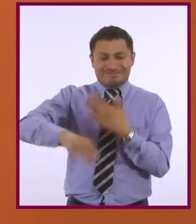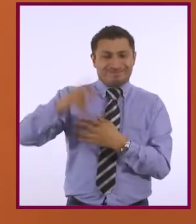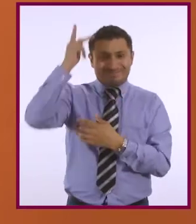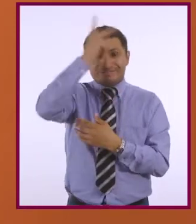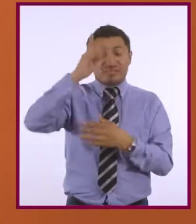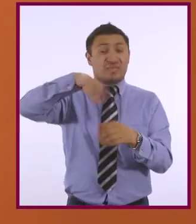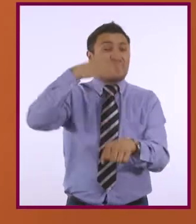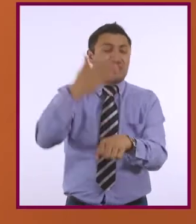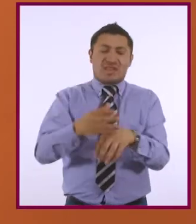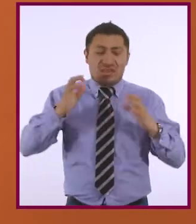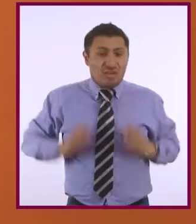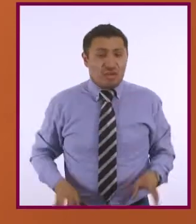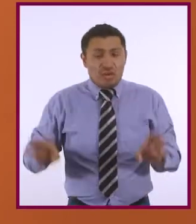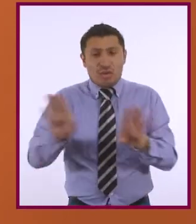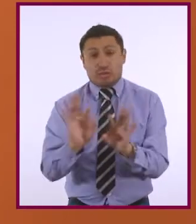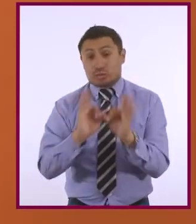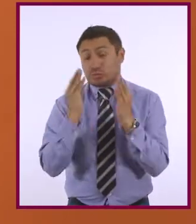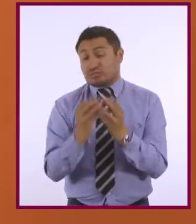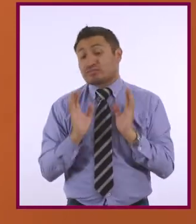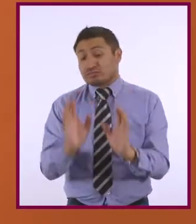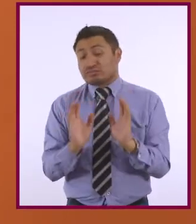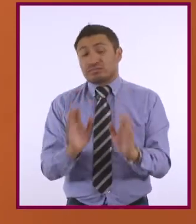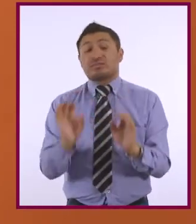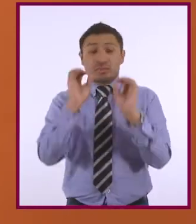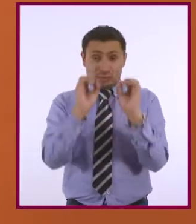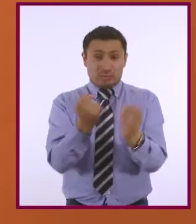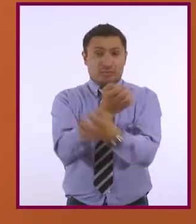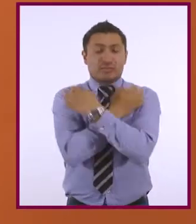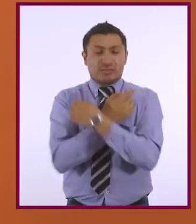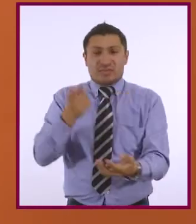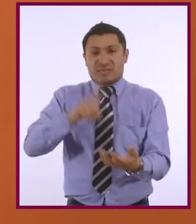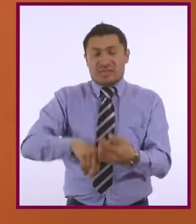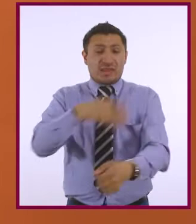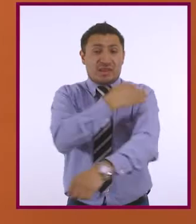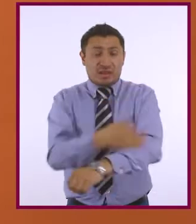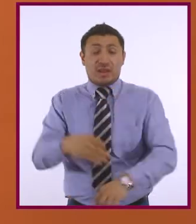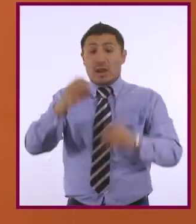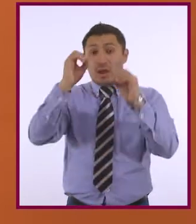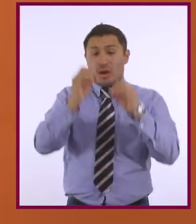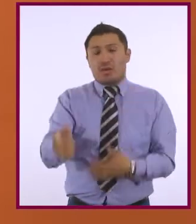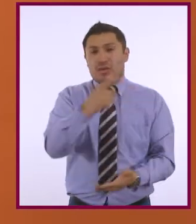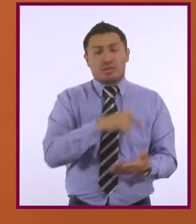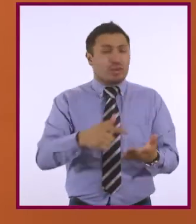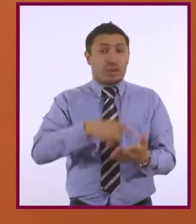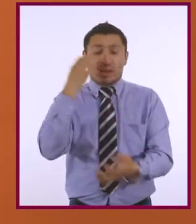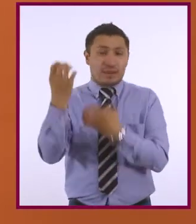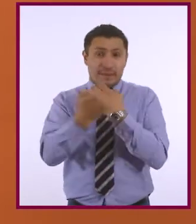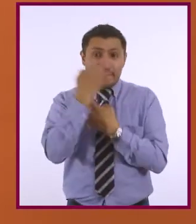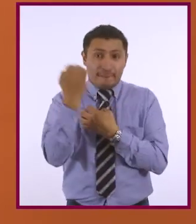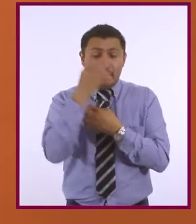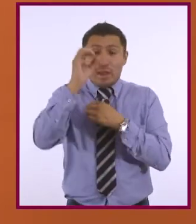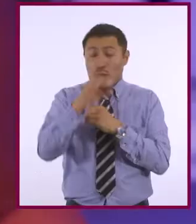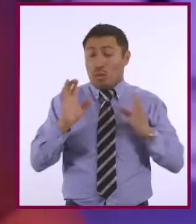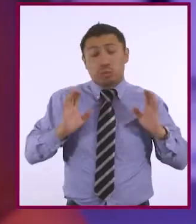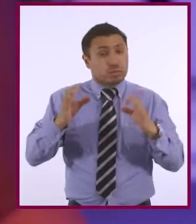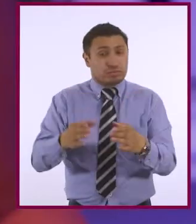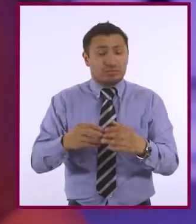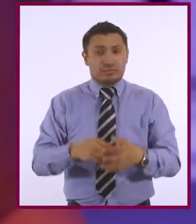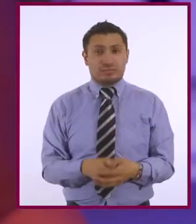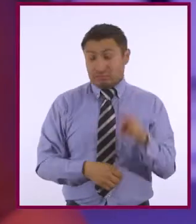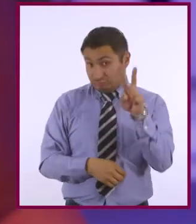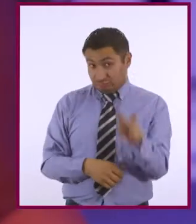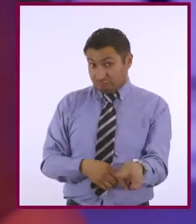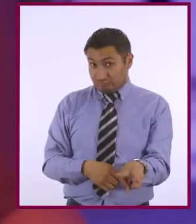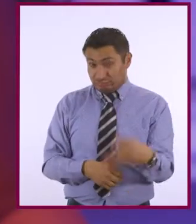castigo físico como método de crianza o educación dentro del seno familiar o en los espacios escolares o comunitarios. ¿En